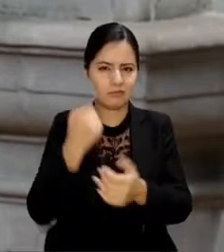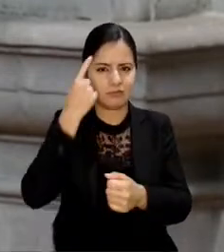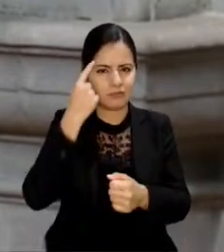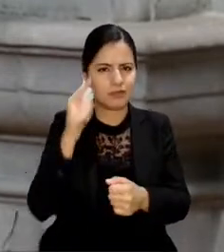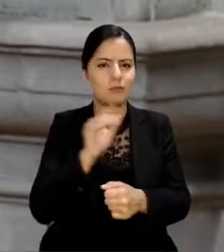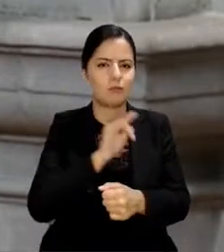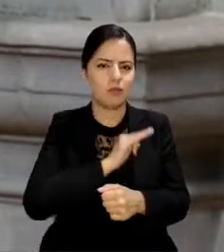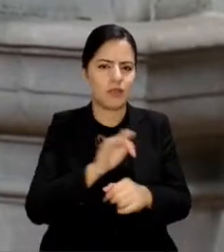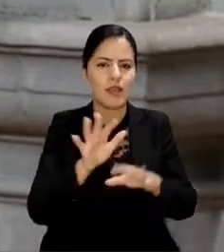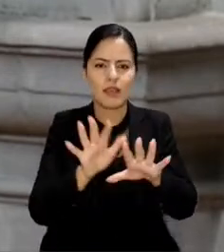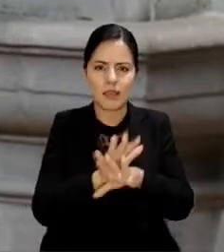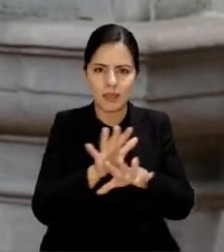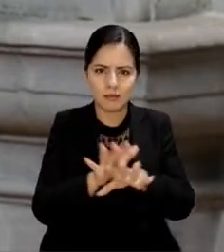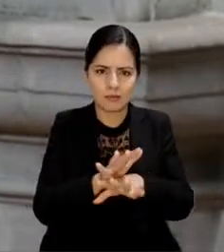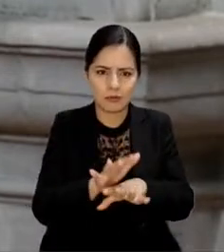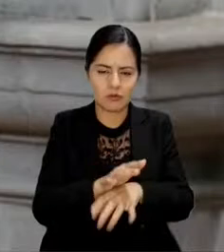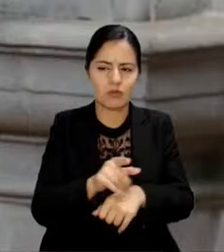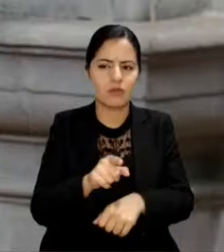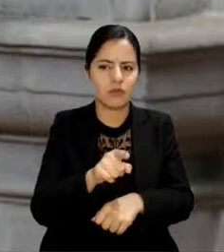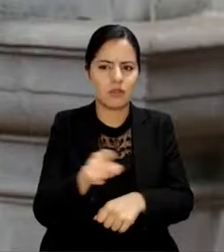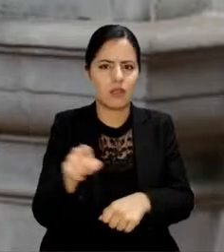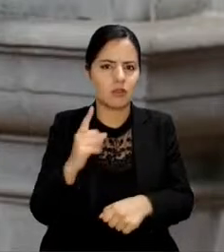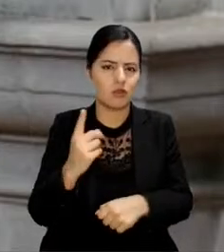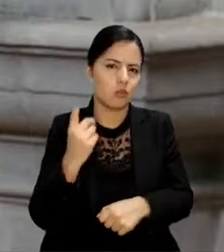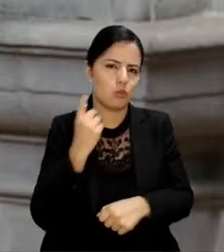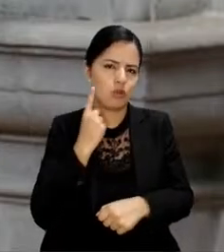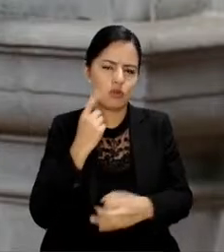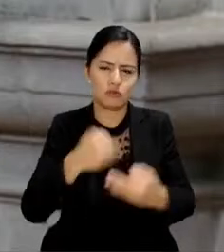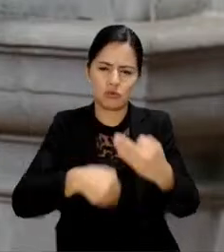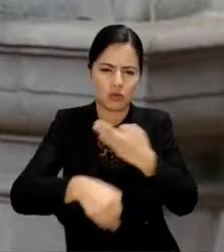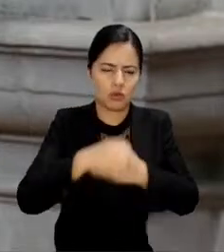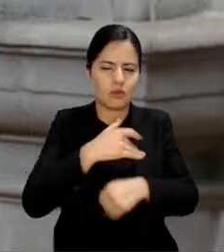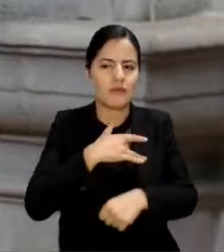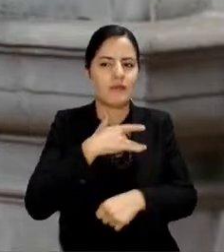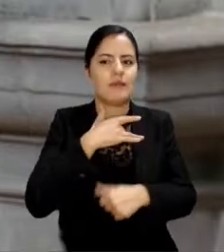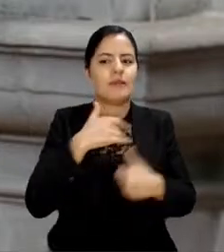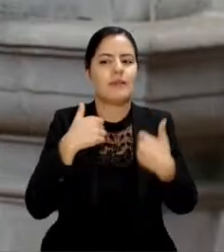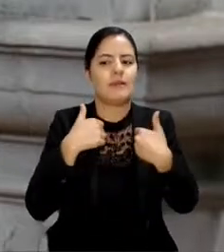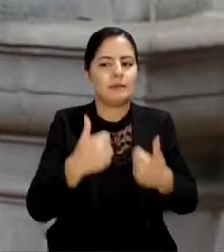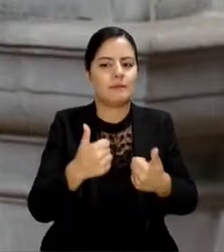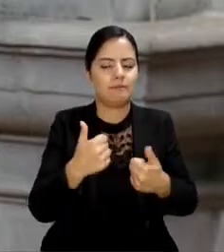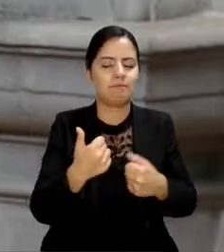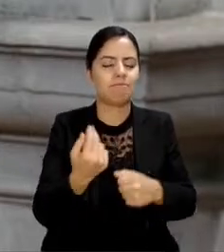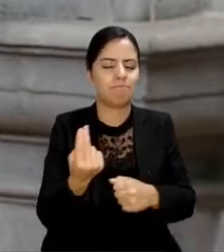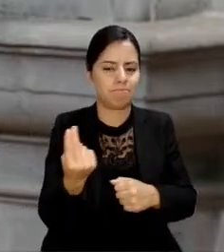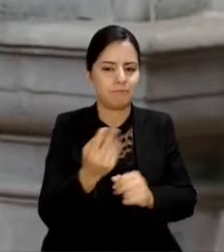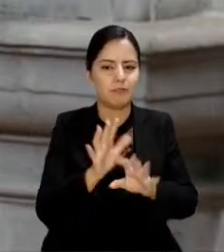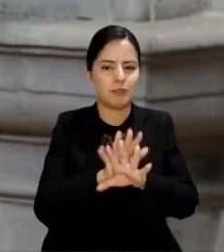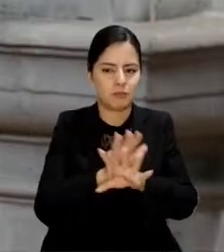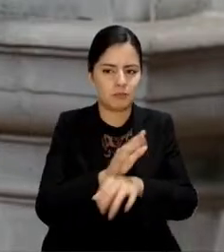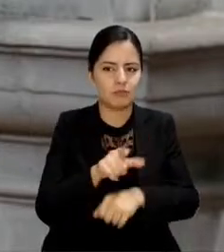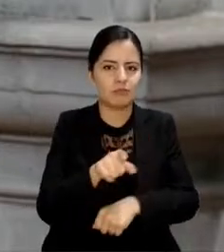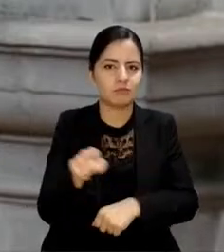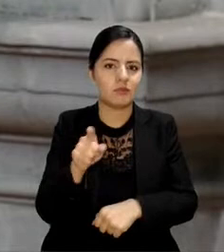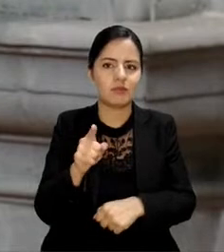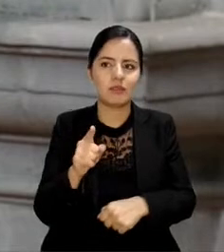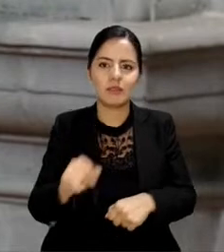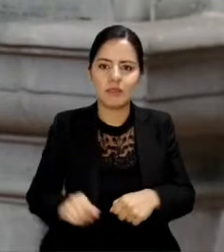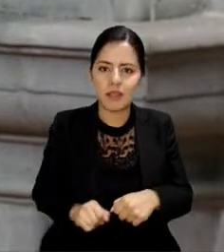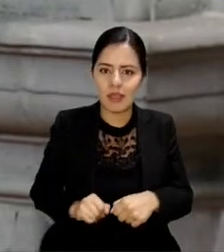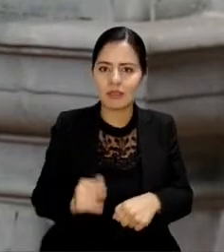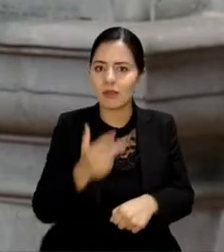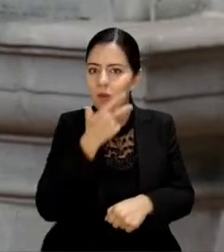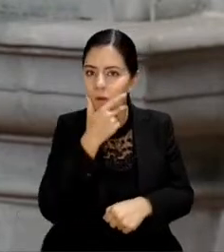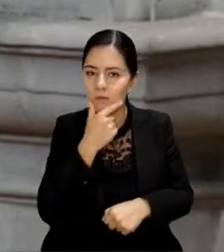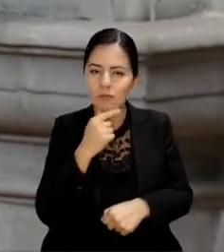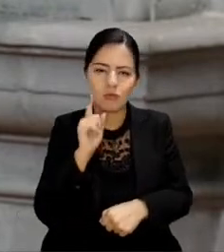iniciativa para generar cambios a través de un Parlamento sensible al género, el cual debe responder a las necesidades e intereses tanto de